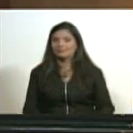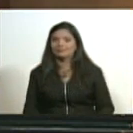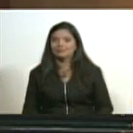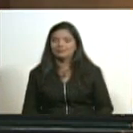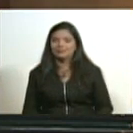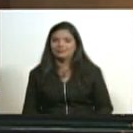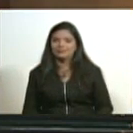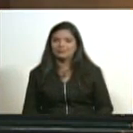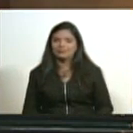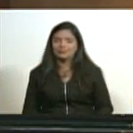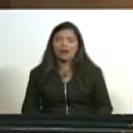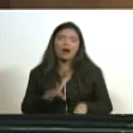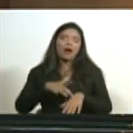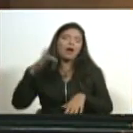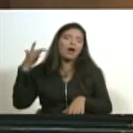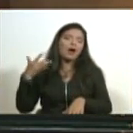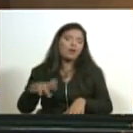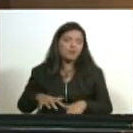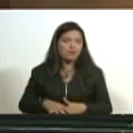Grave,